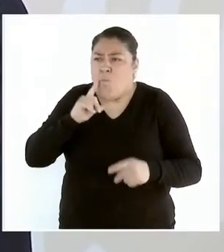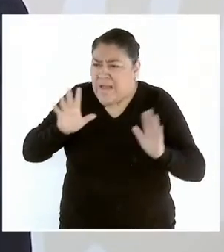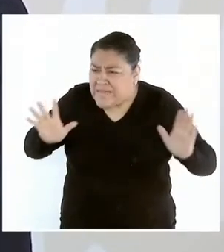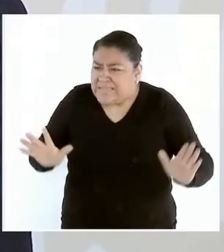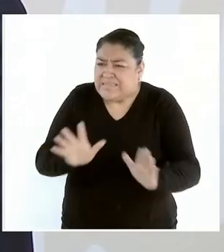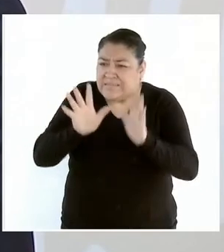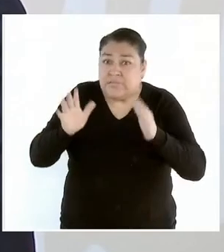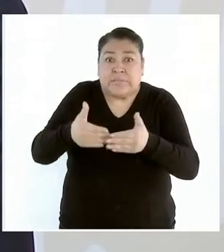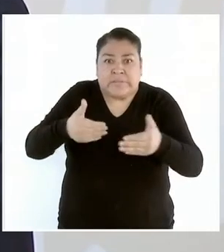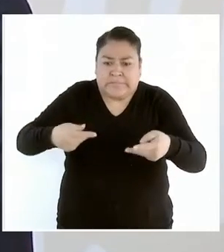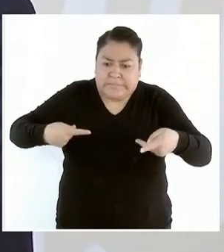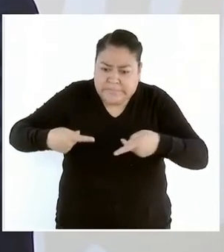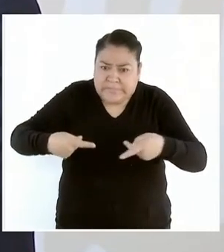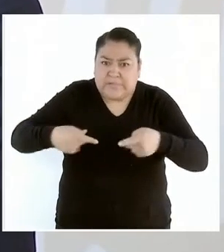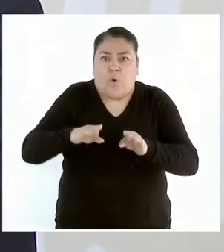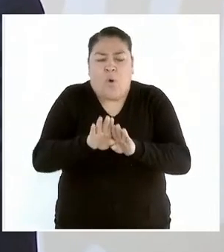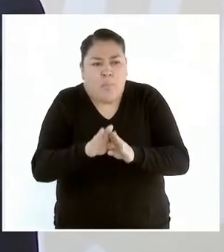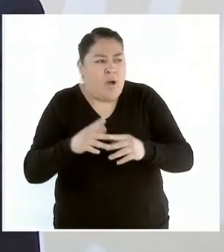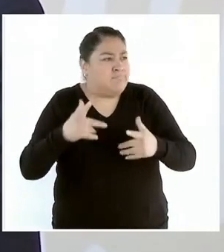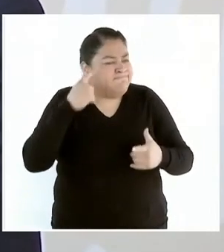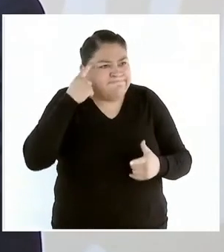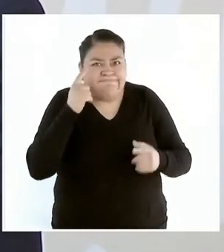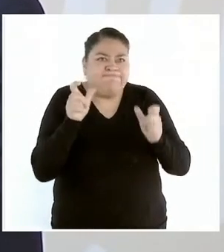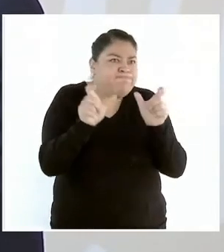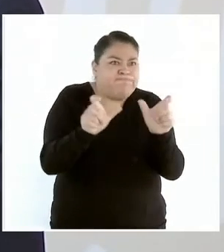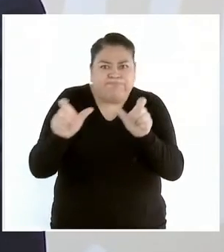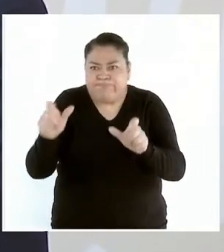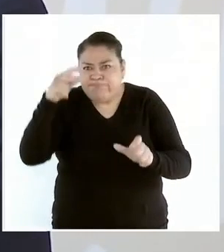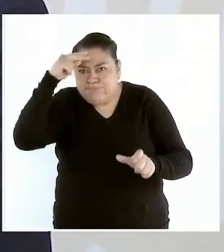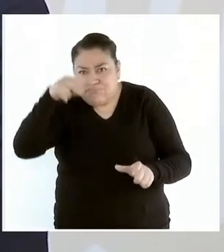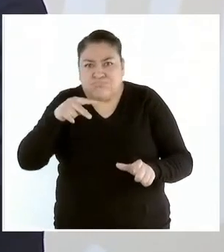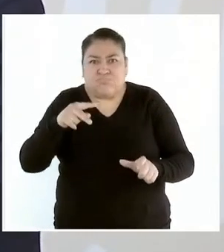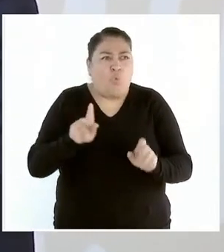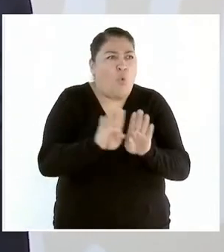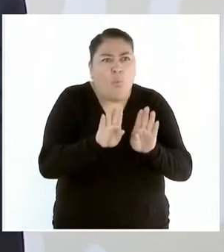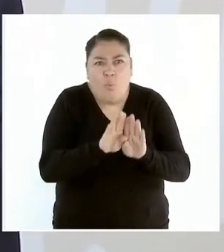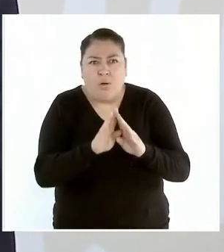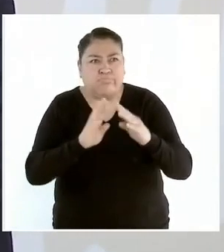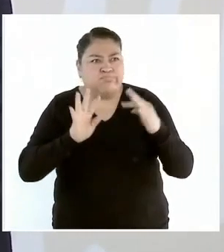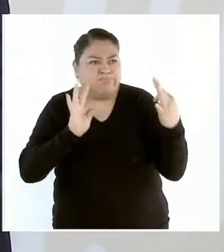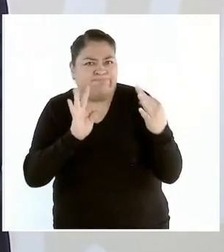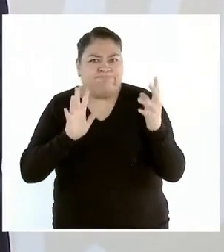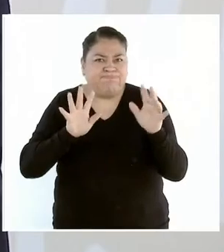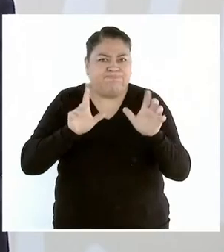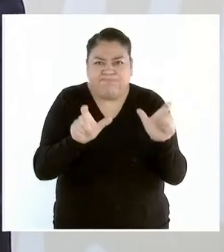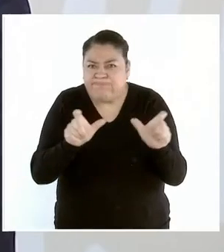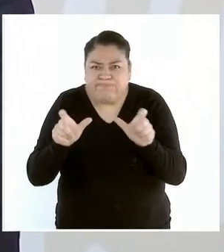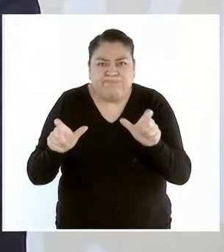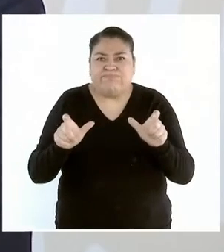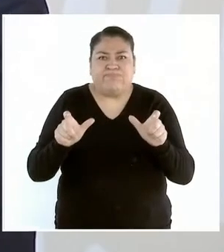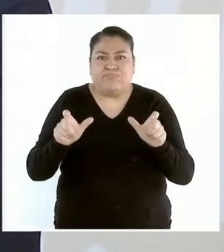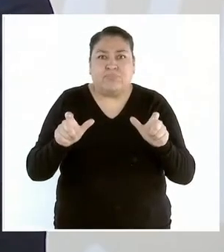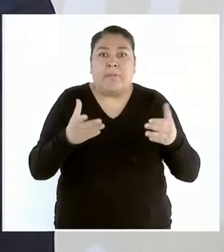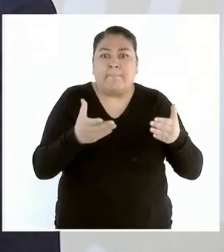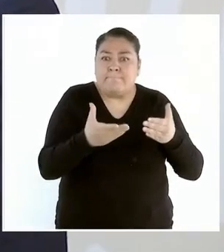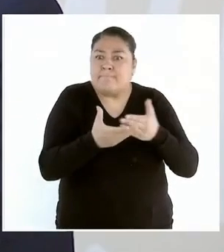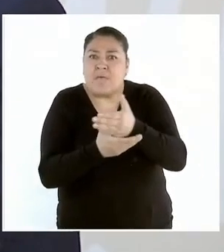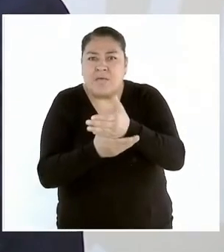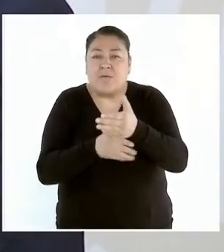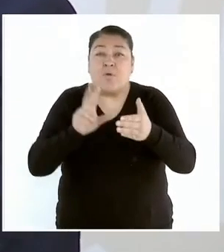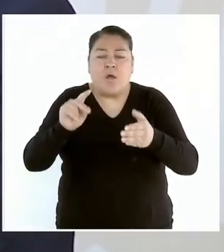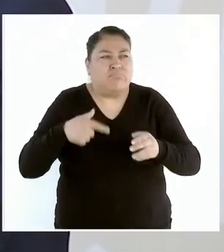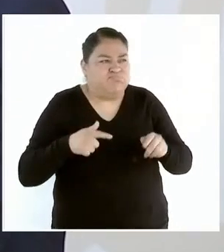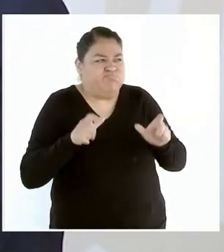preparaban para defender a nuestro país de los invasores franceses